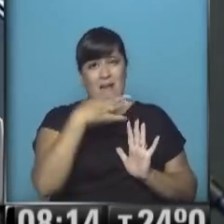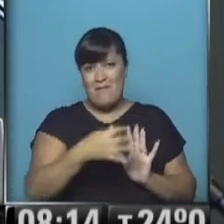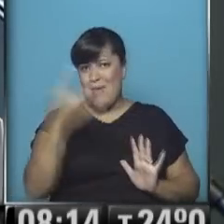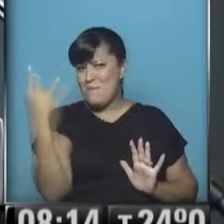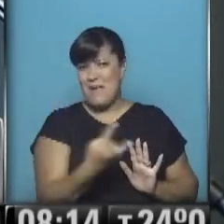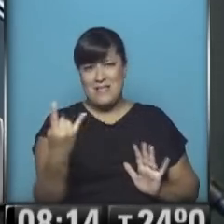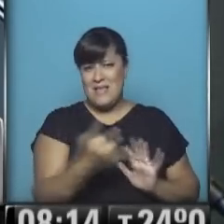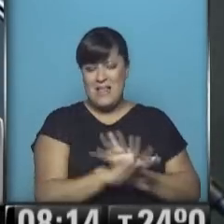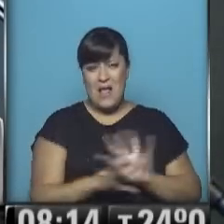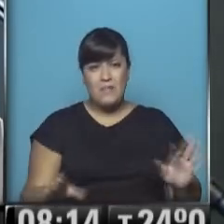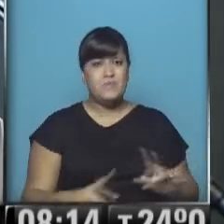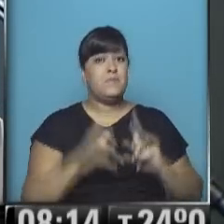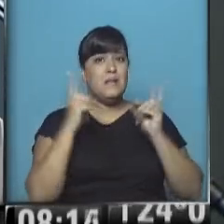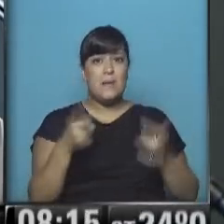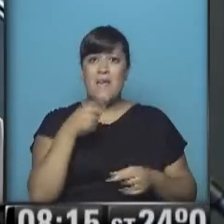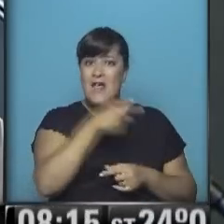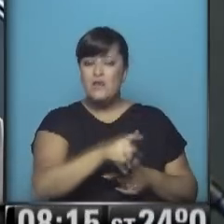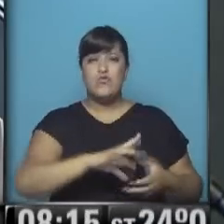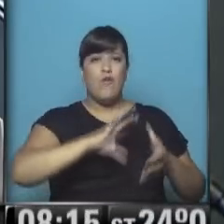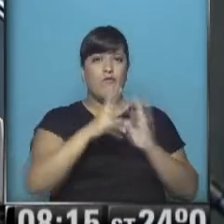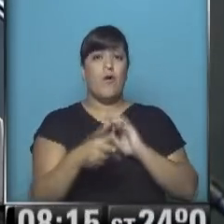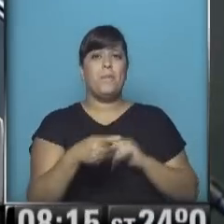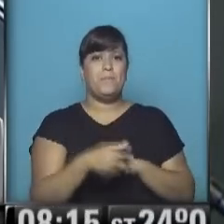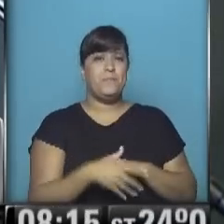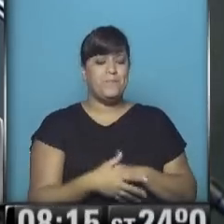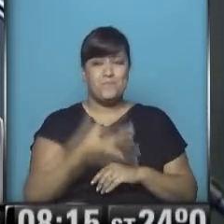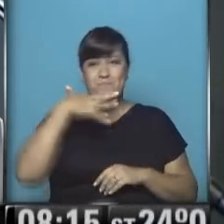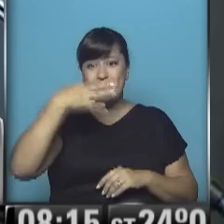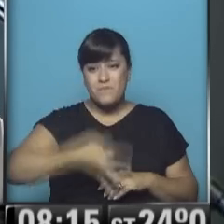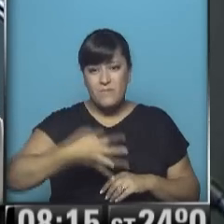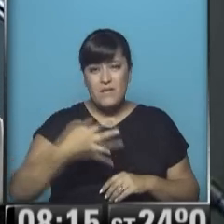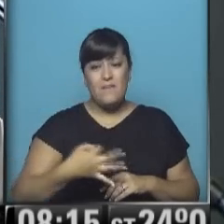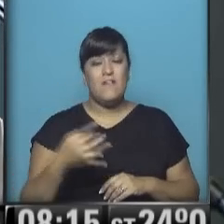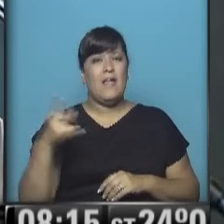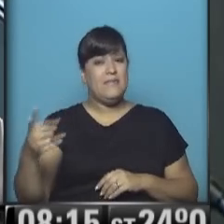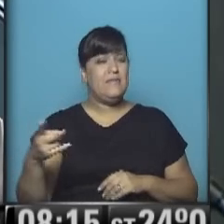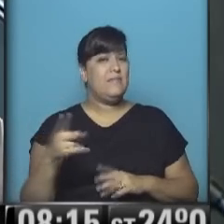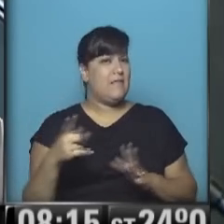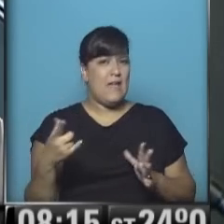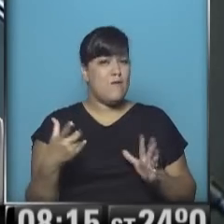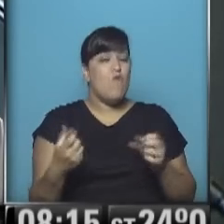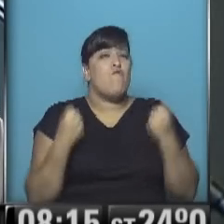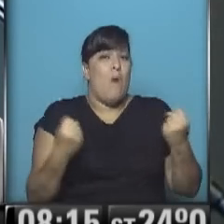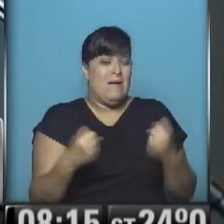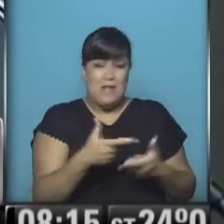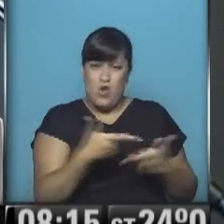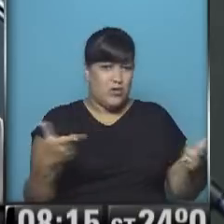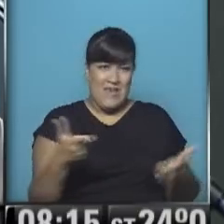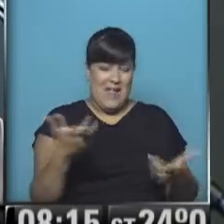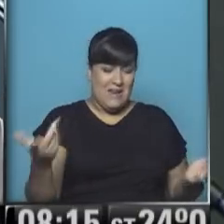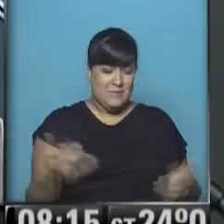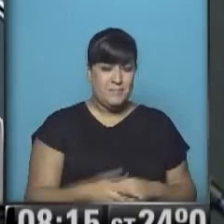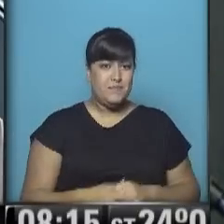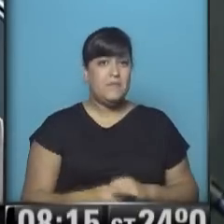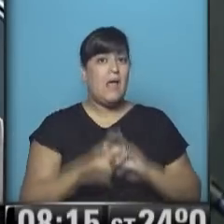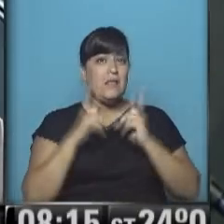y esto implica una construcción que es verdaderamente absolutamente inconsistente. A su vez,